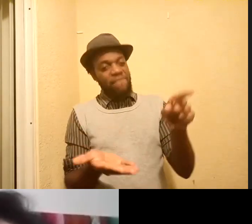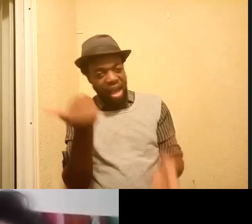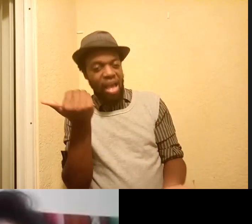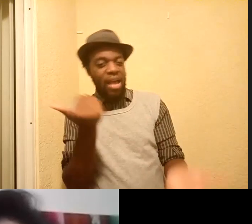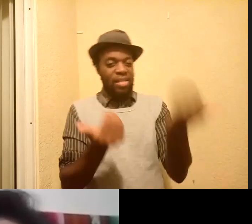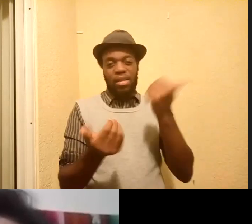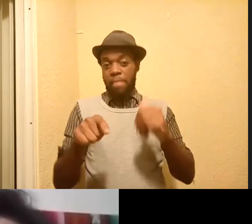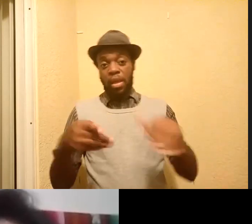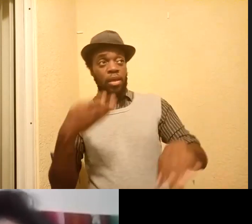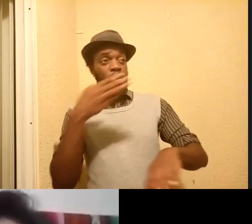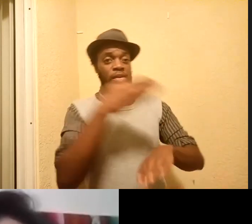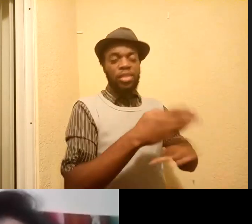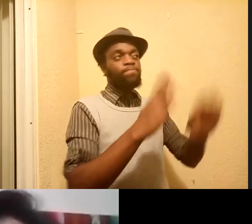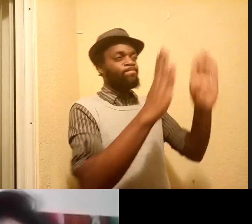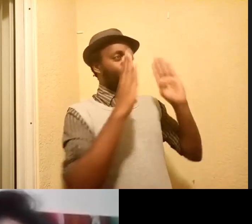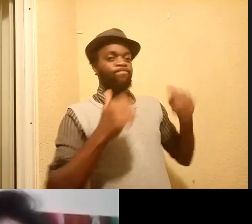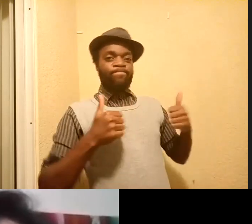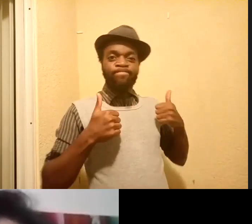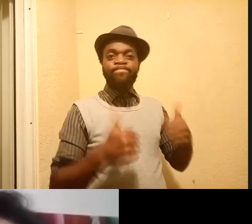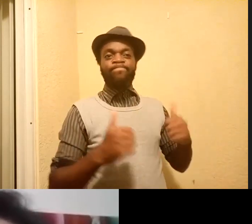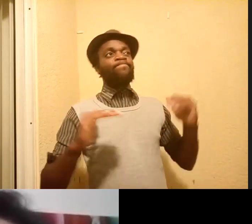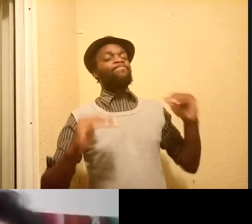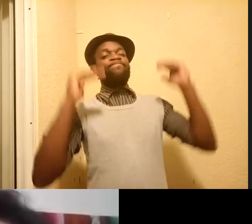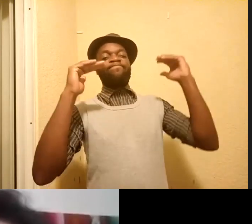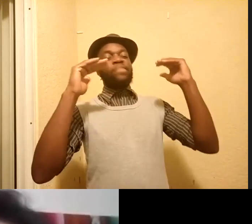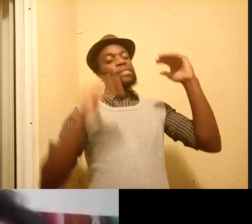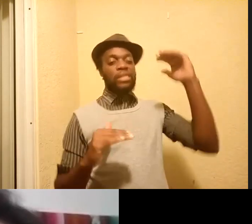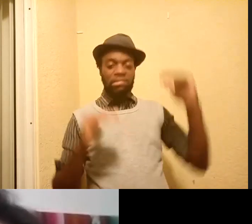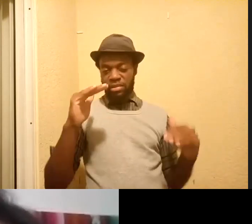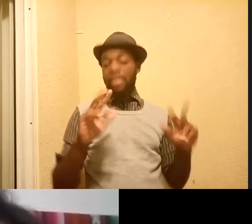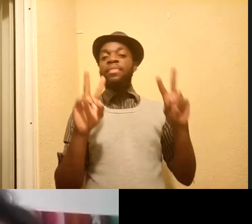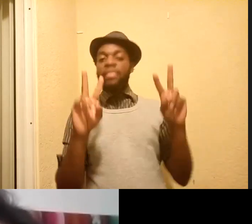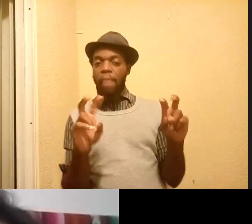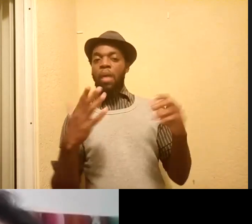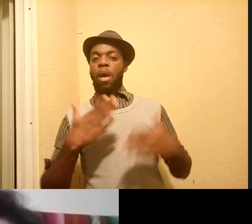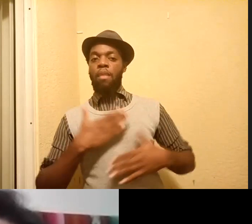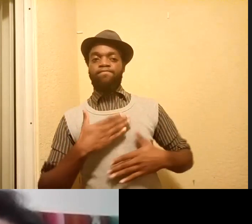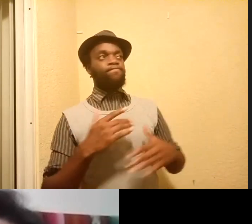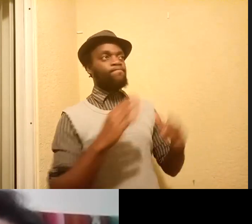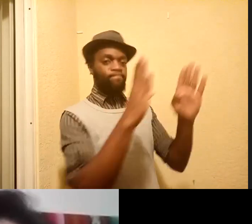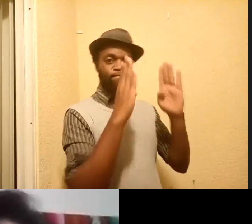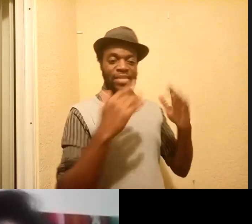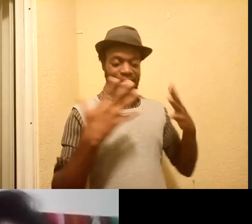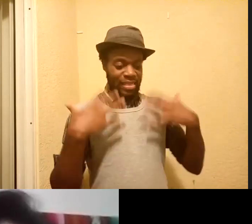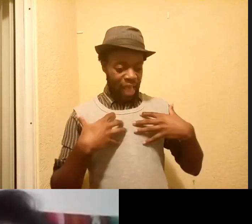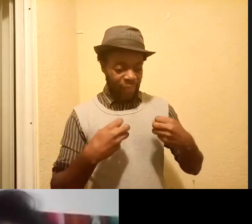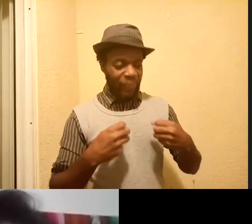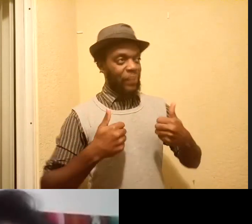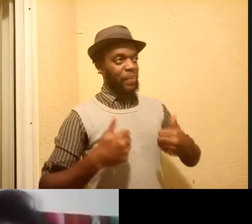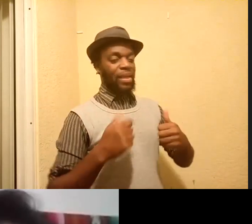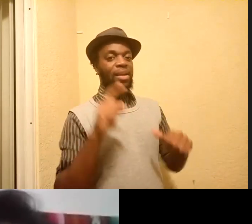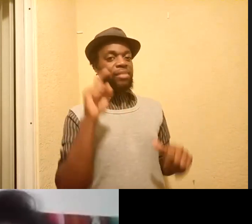manera concreta y oportuna a lo que es la salud sexual y reproductiva de las